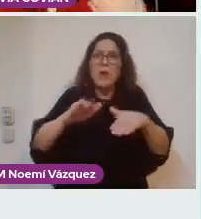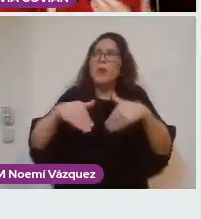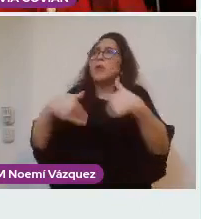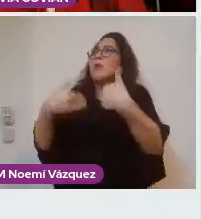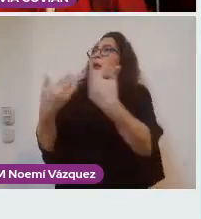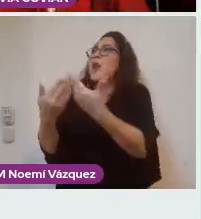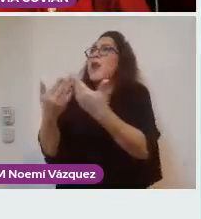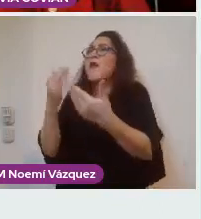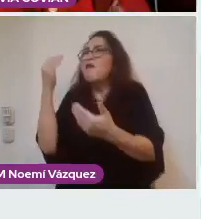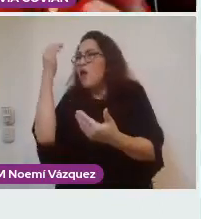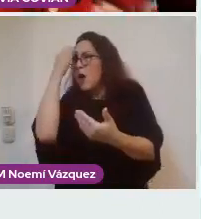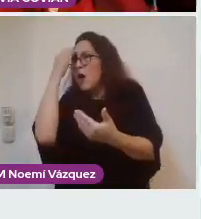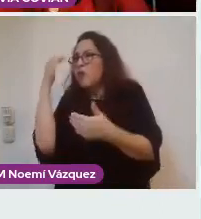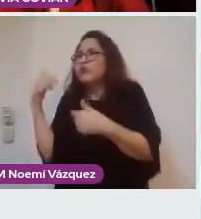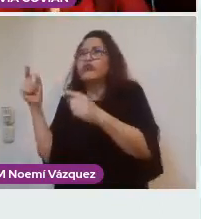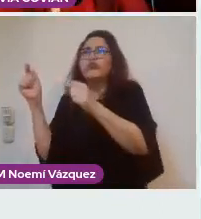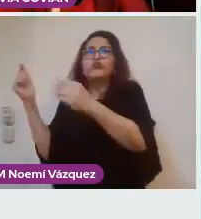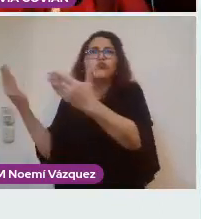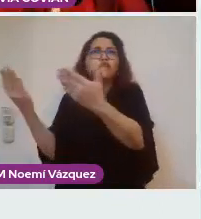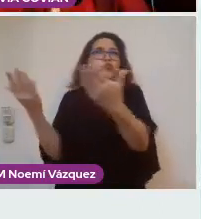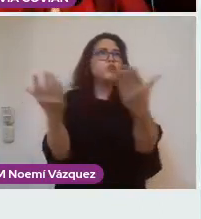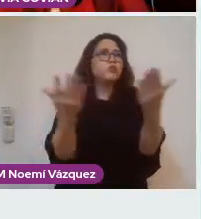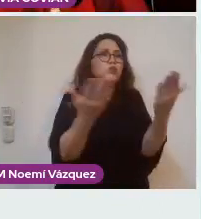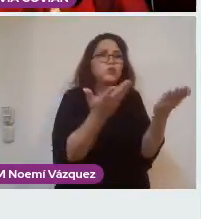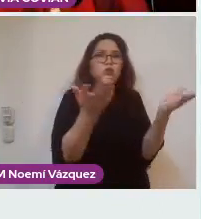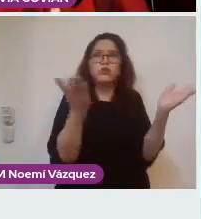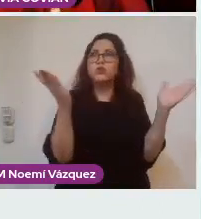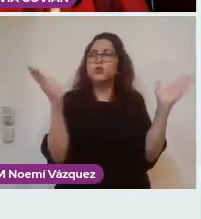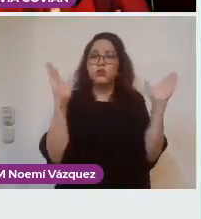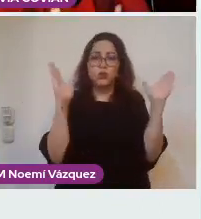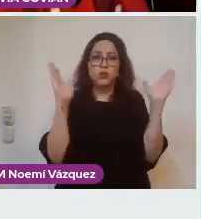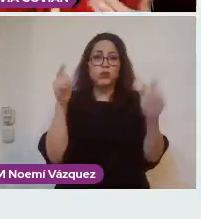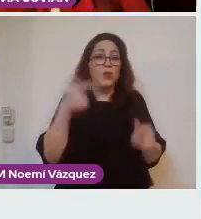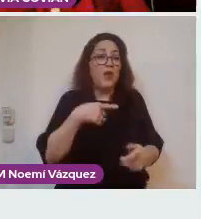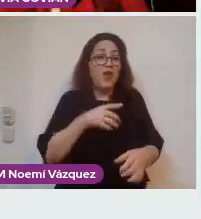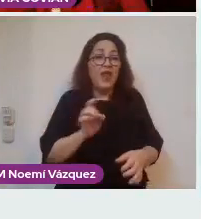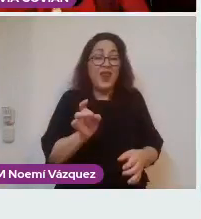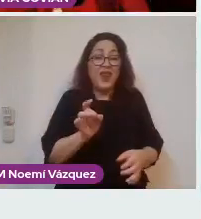Voy en la 23, en la diapositiva creo que 23.